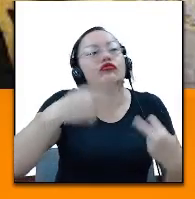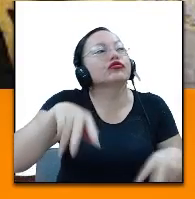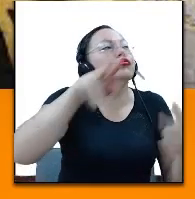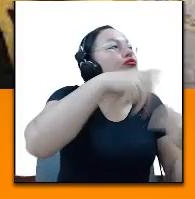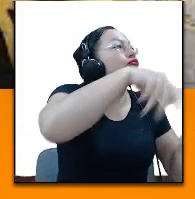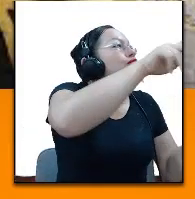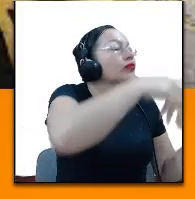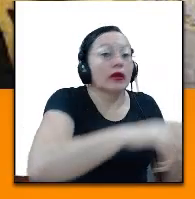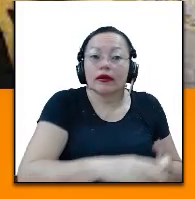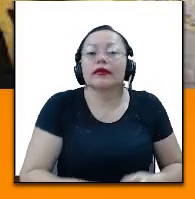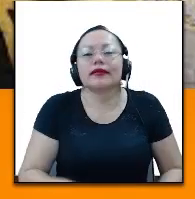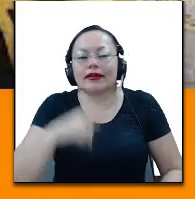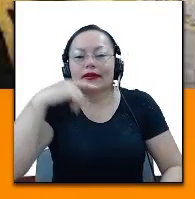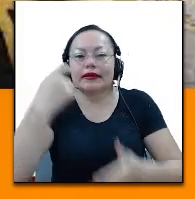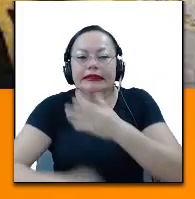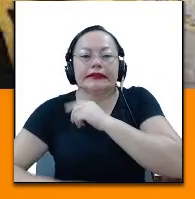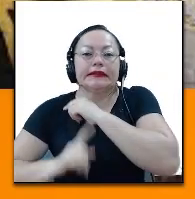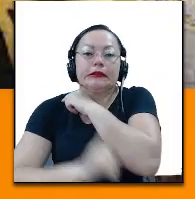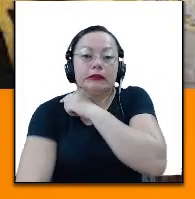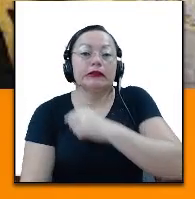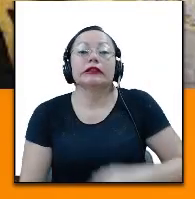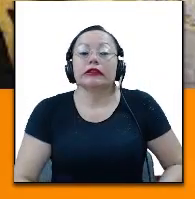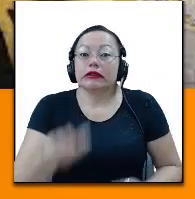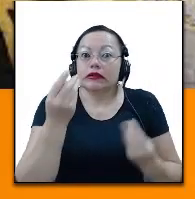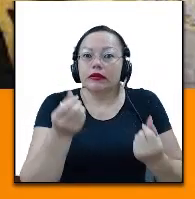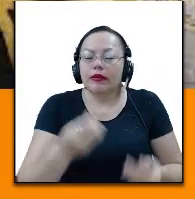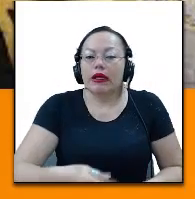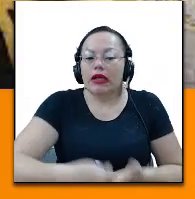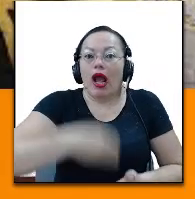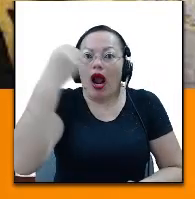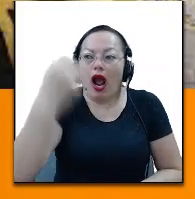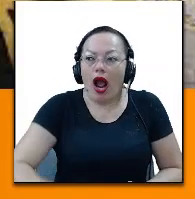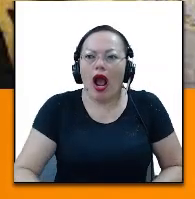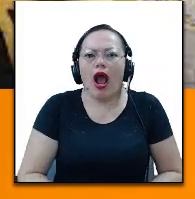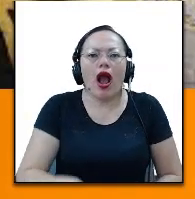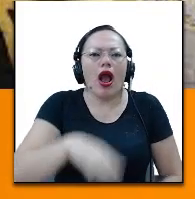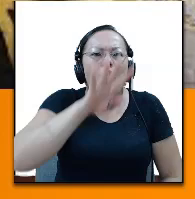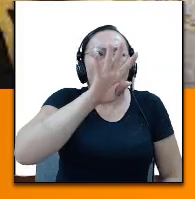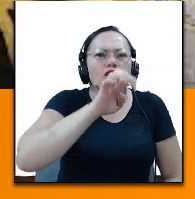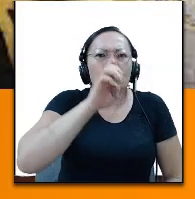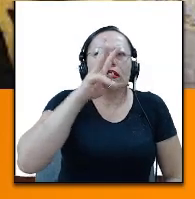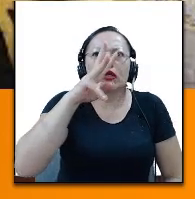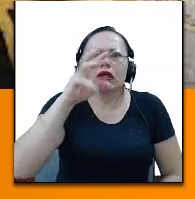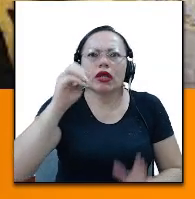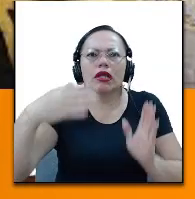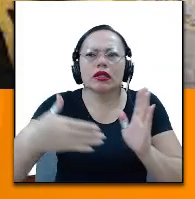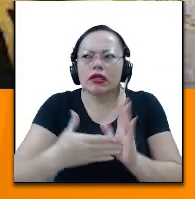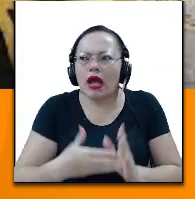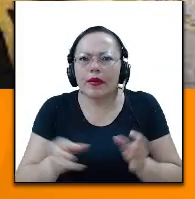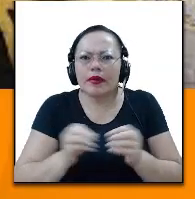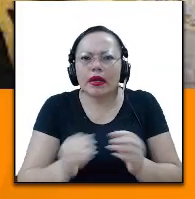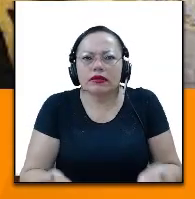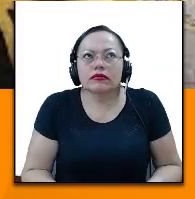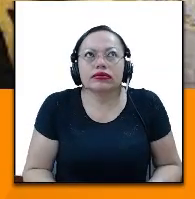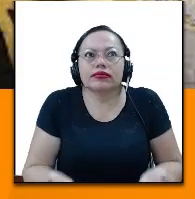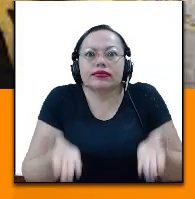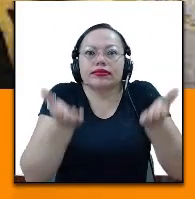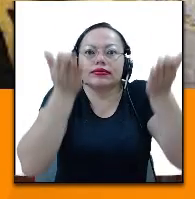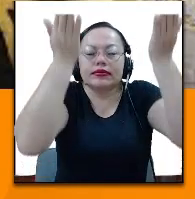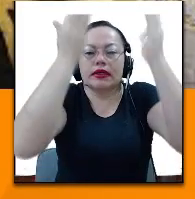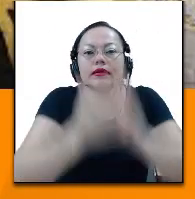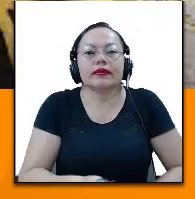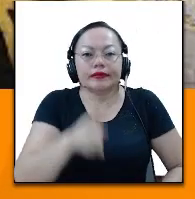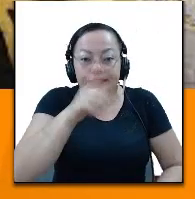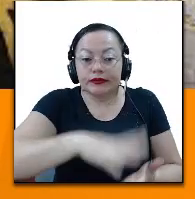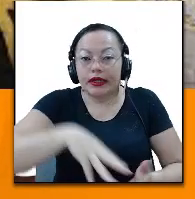multar y las multas están costosísimas, por el orden de los 930 mil pesos hacia arriba. Entonces téngalo